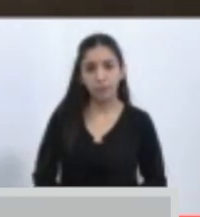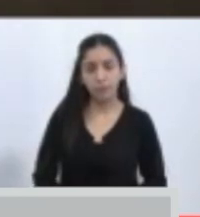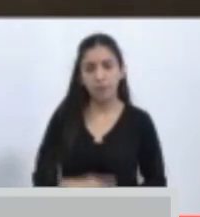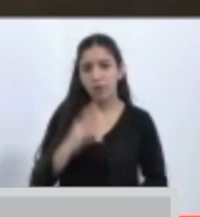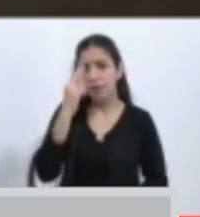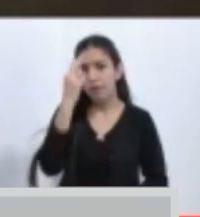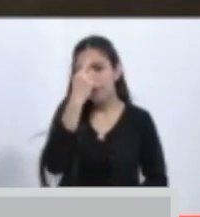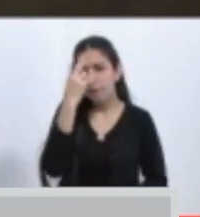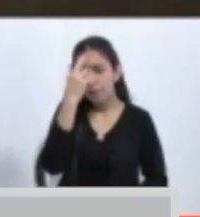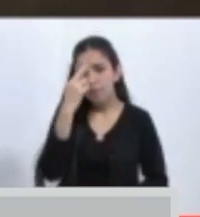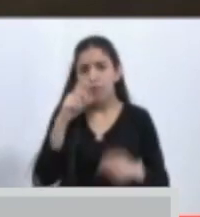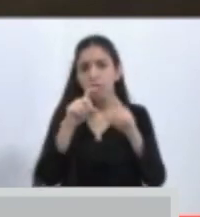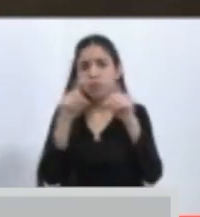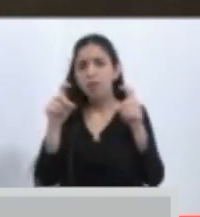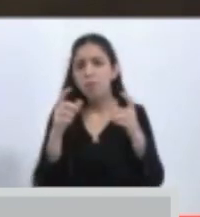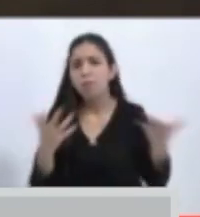sobre